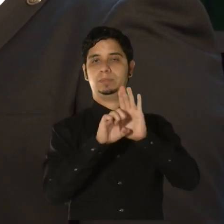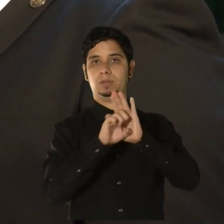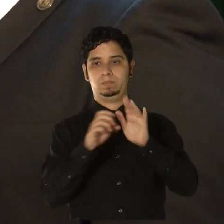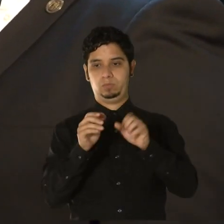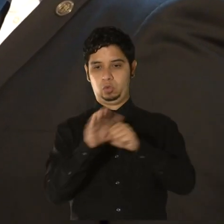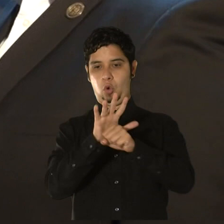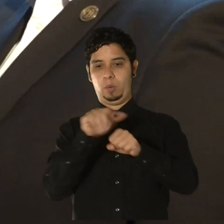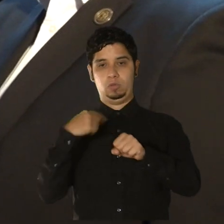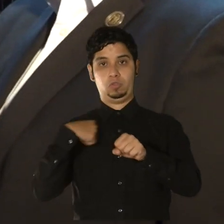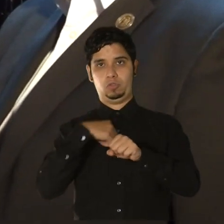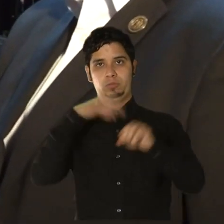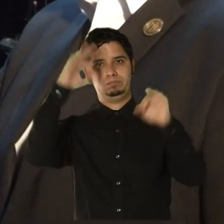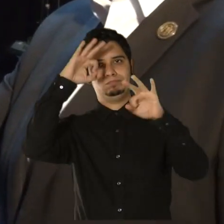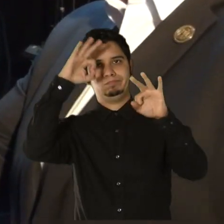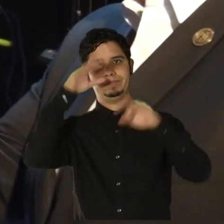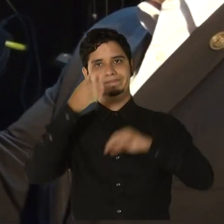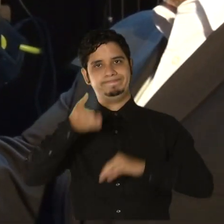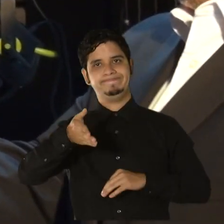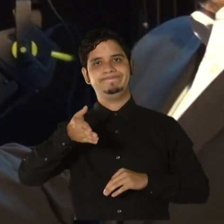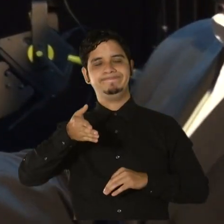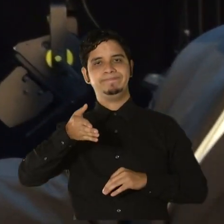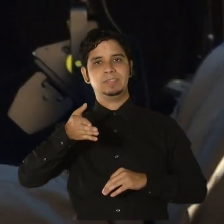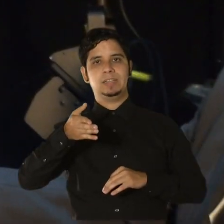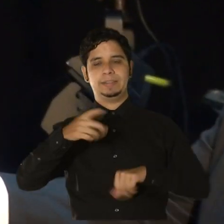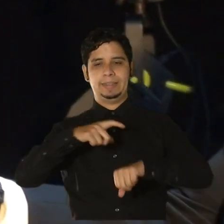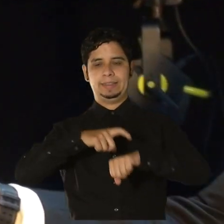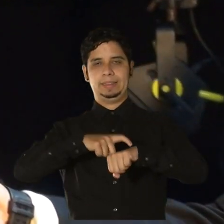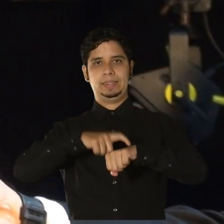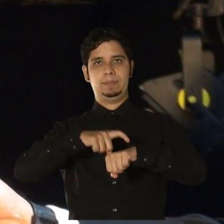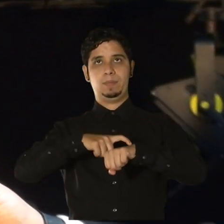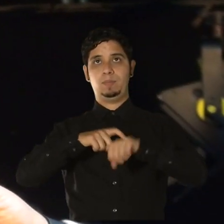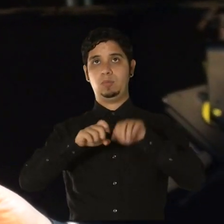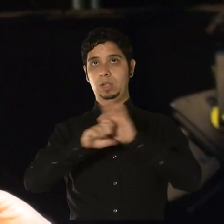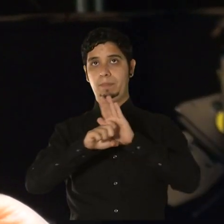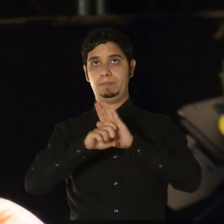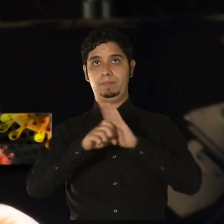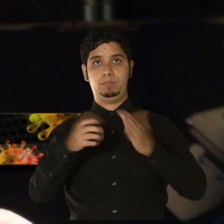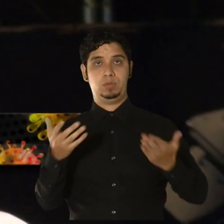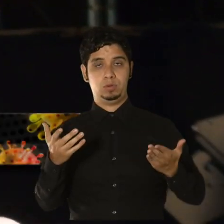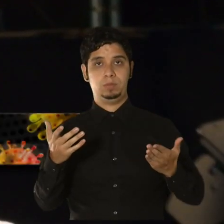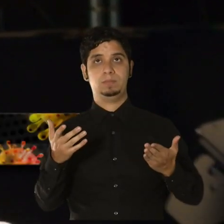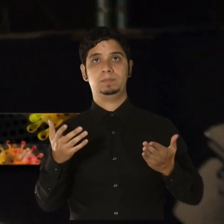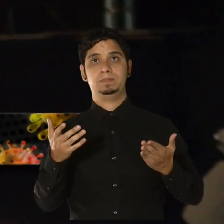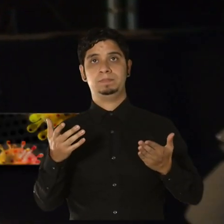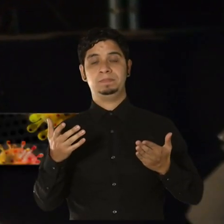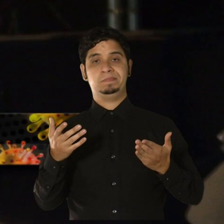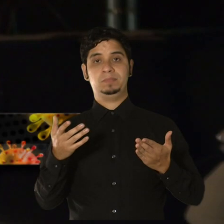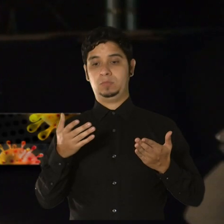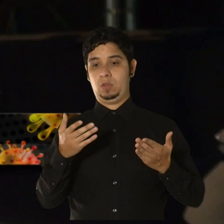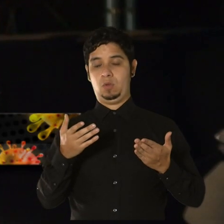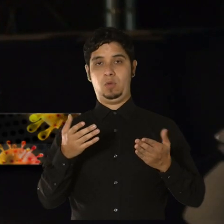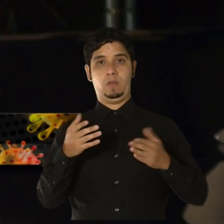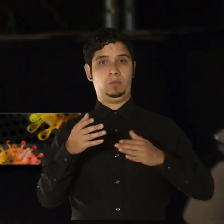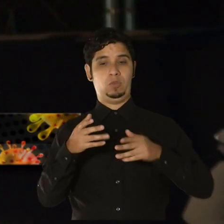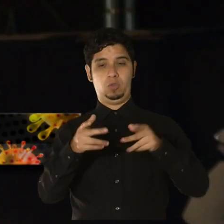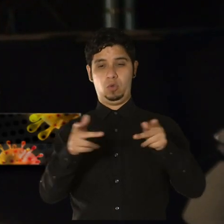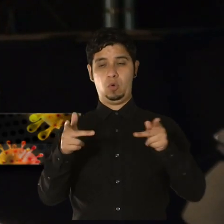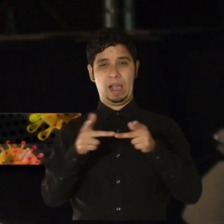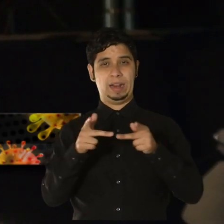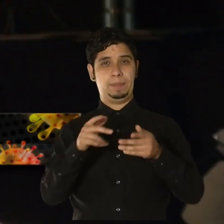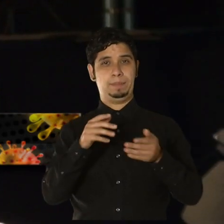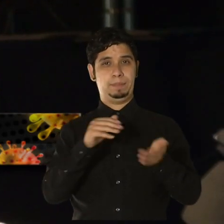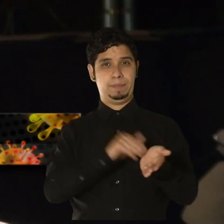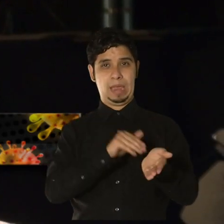estábamos enfrentando, la falta en aquel momento del uso de las facilidades médicas a nivel